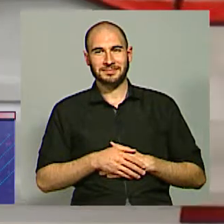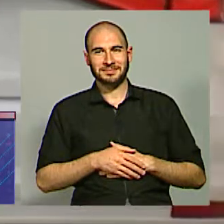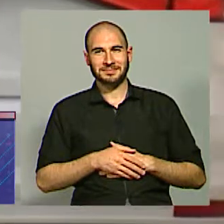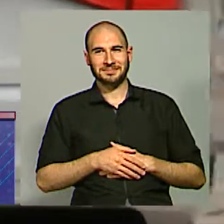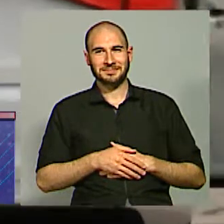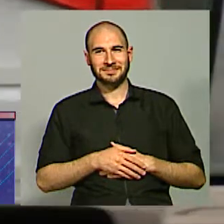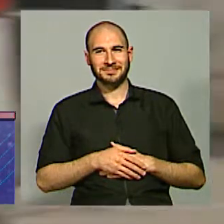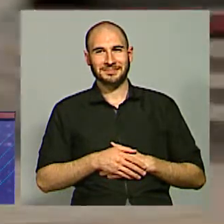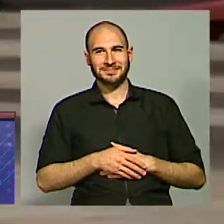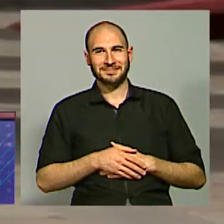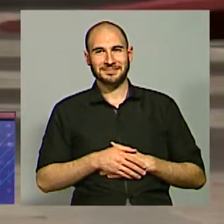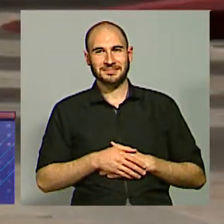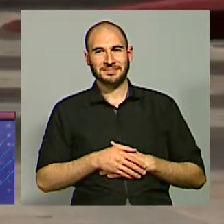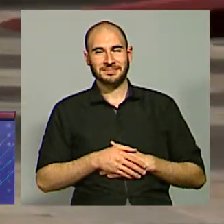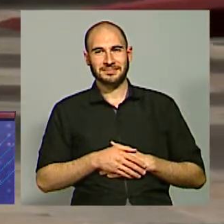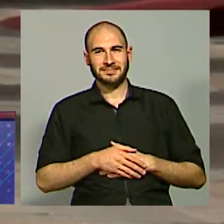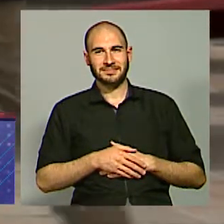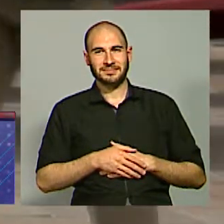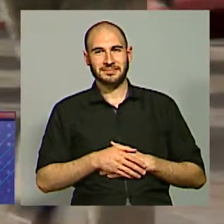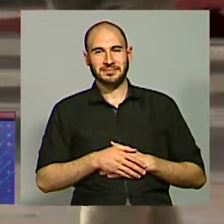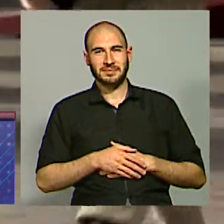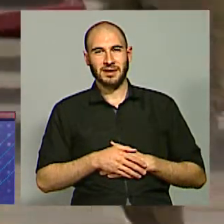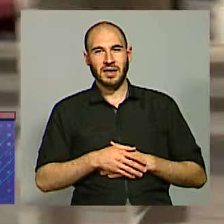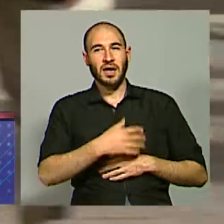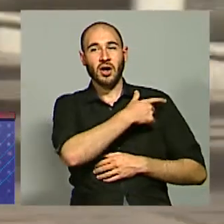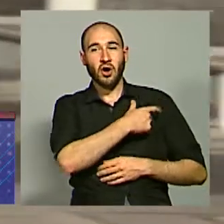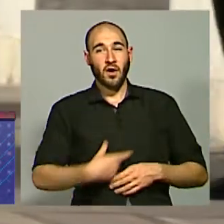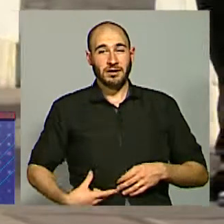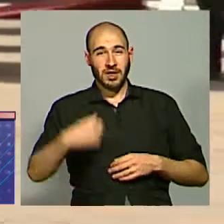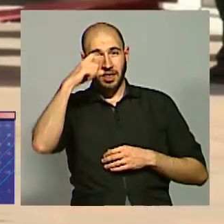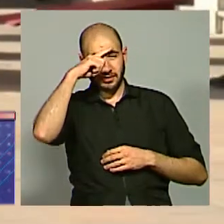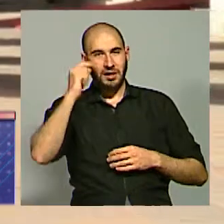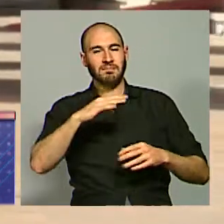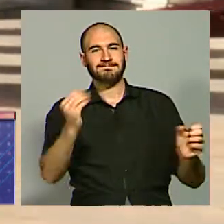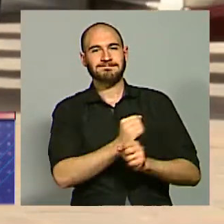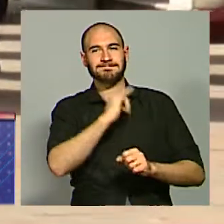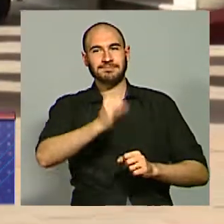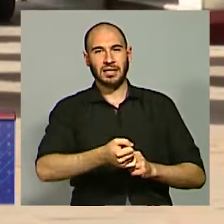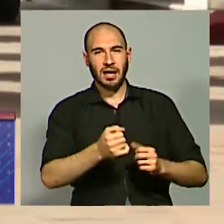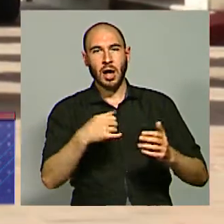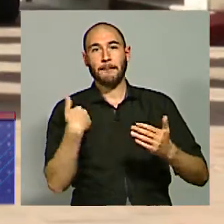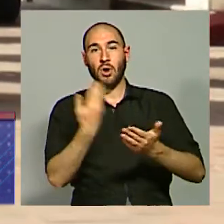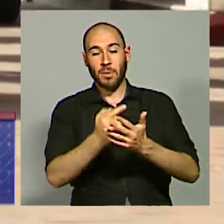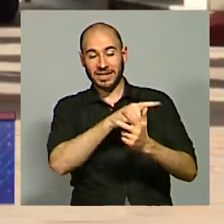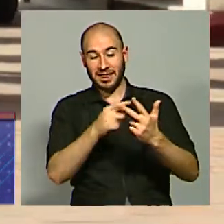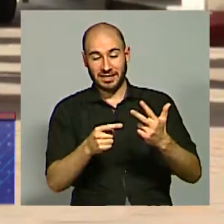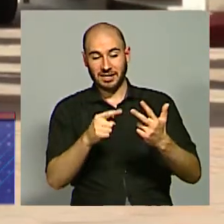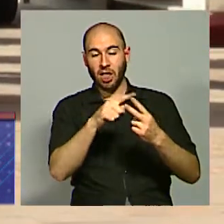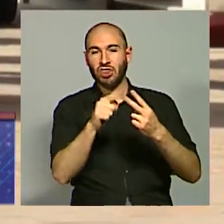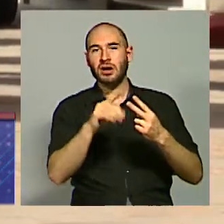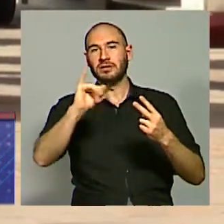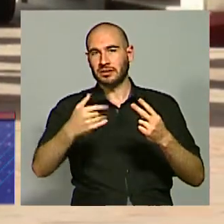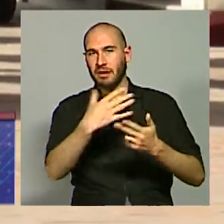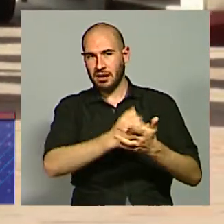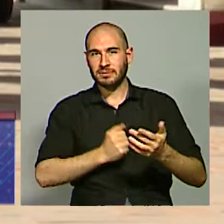Macri aceptó la propuesta del radicalismo por el gas. El Ejecutivo Nacional dio el visto bueno a dos de los tres pedidos que llevó